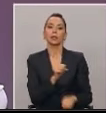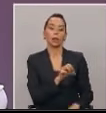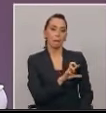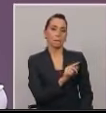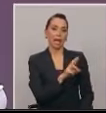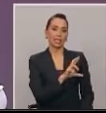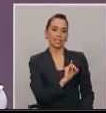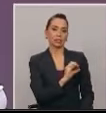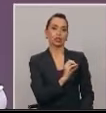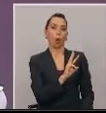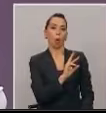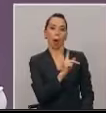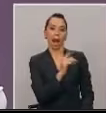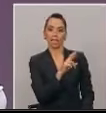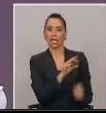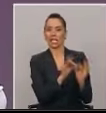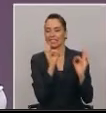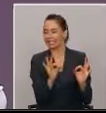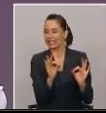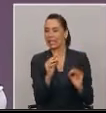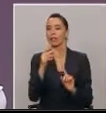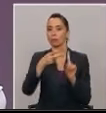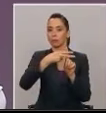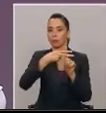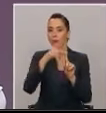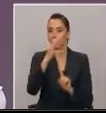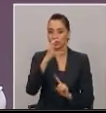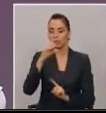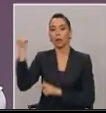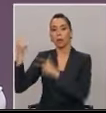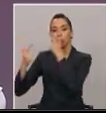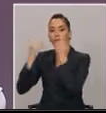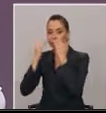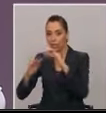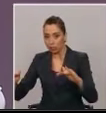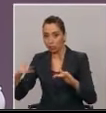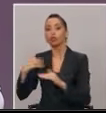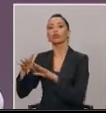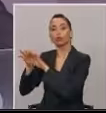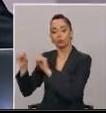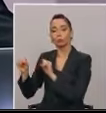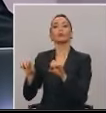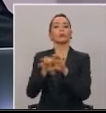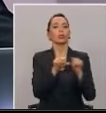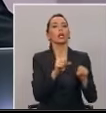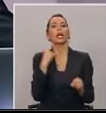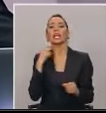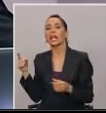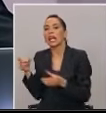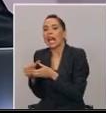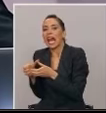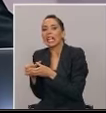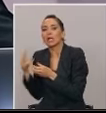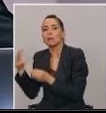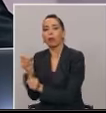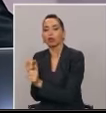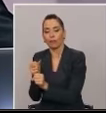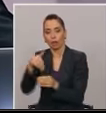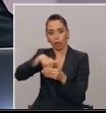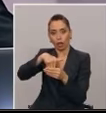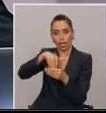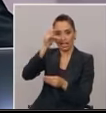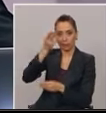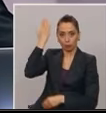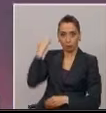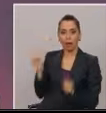Patricio Walker, un ultraconservador de la DC, él tiene una política de infancia que yo comparto. Llegaré a acuerdo, ¿Y con qué Mauricio, equipo de con el trabajo, trabajo. perdón? Porque en la elección pasada usted lo